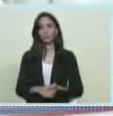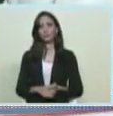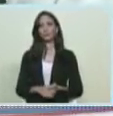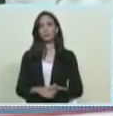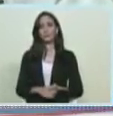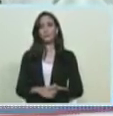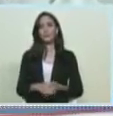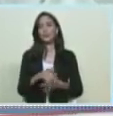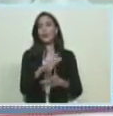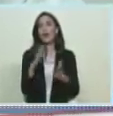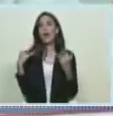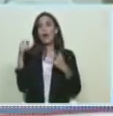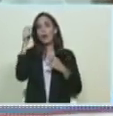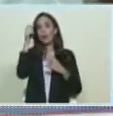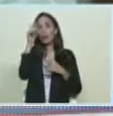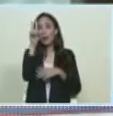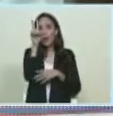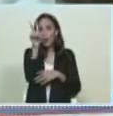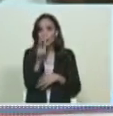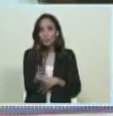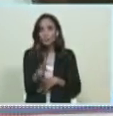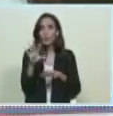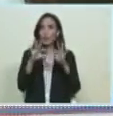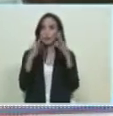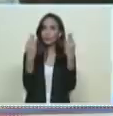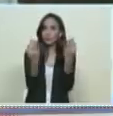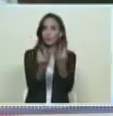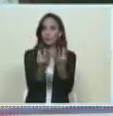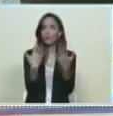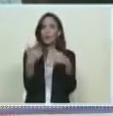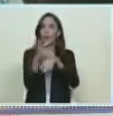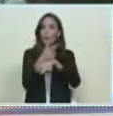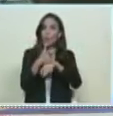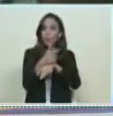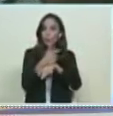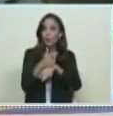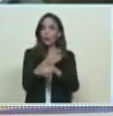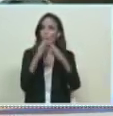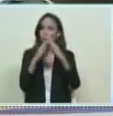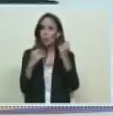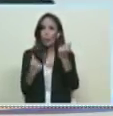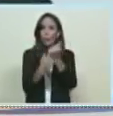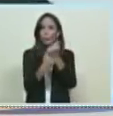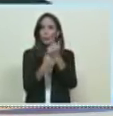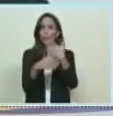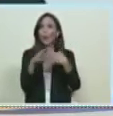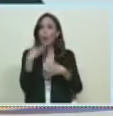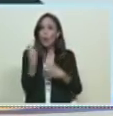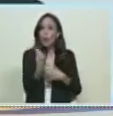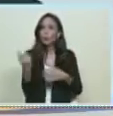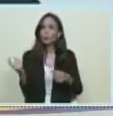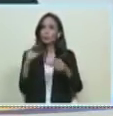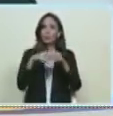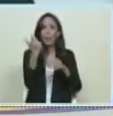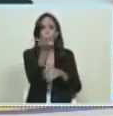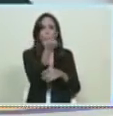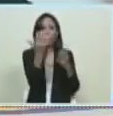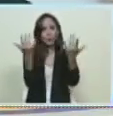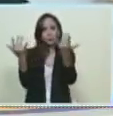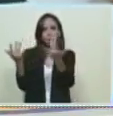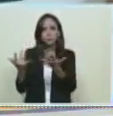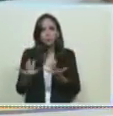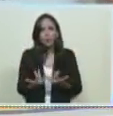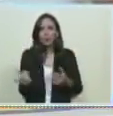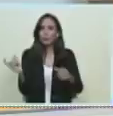Y tiene que ser la sociedad y el gobierno revolucionario y el pueblo y la juventud que los busque, los